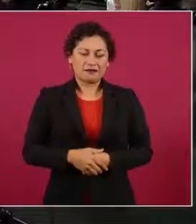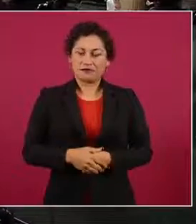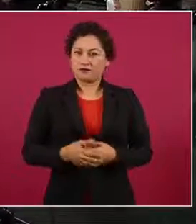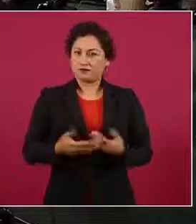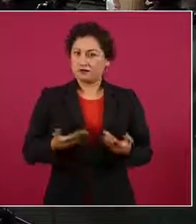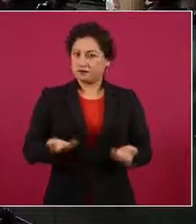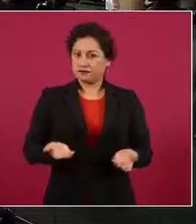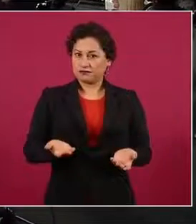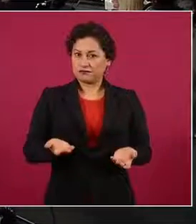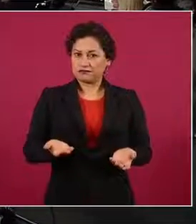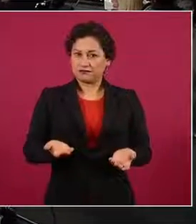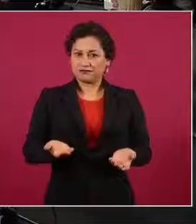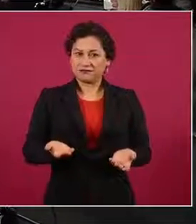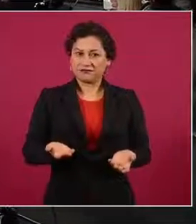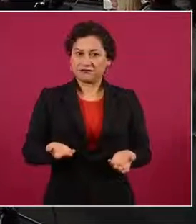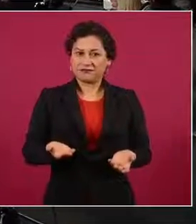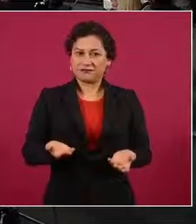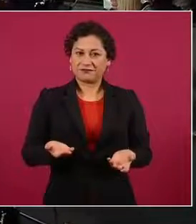nunca